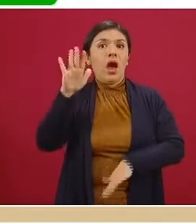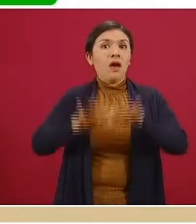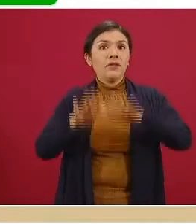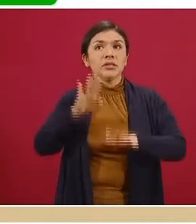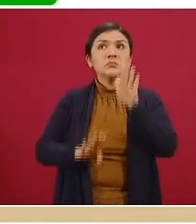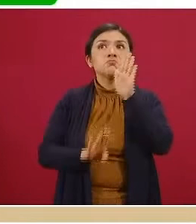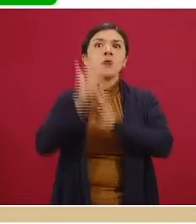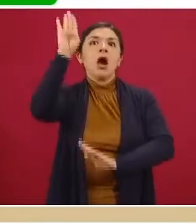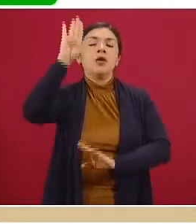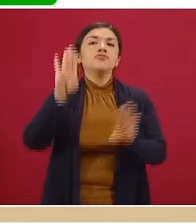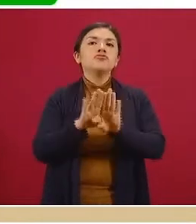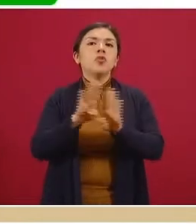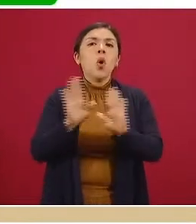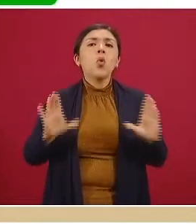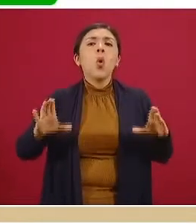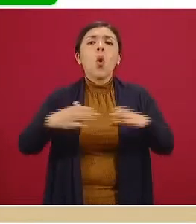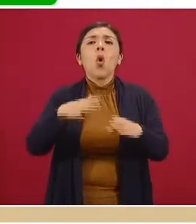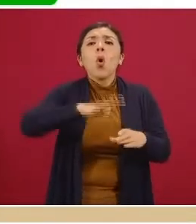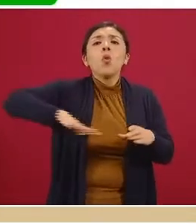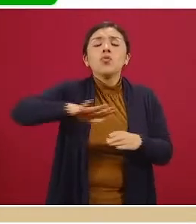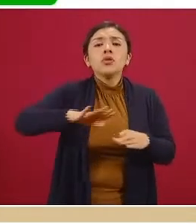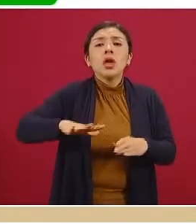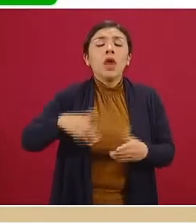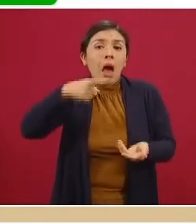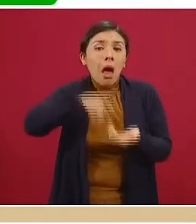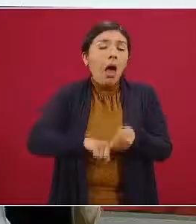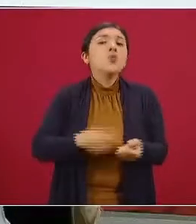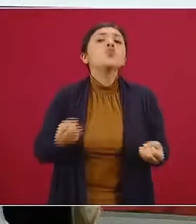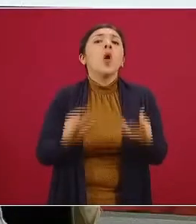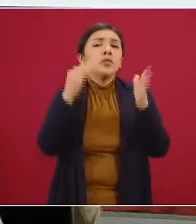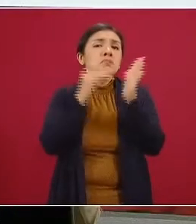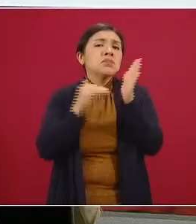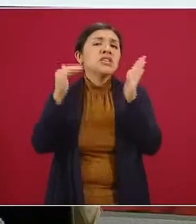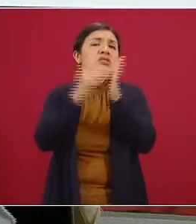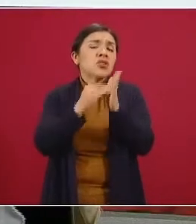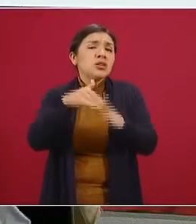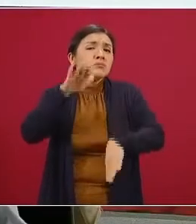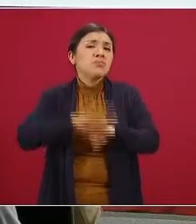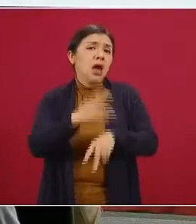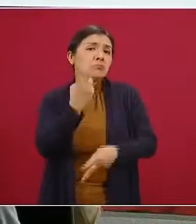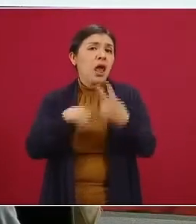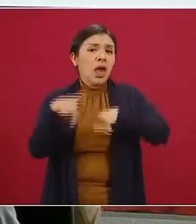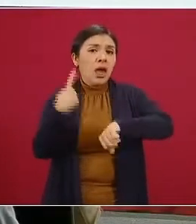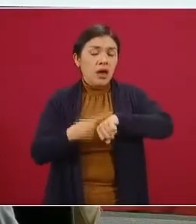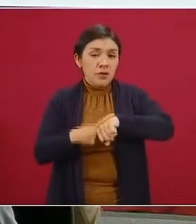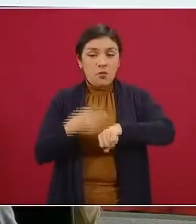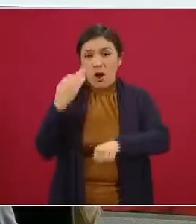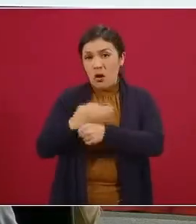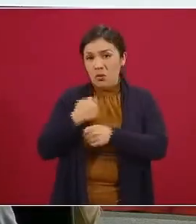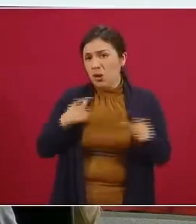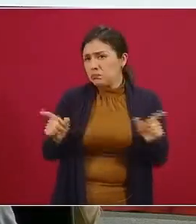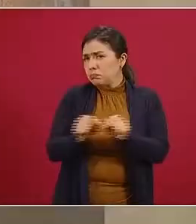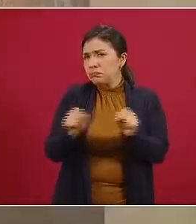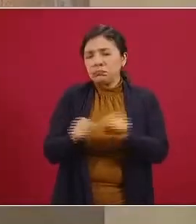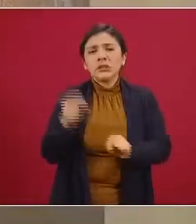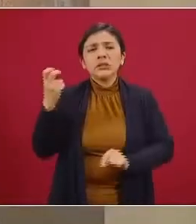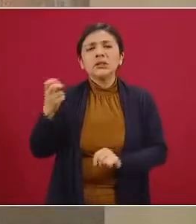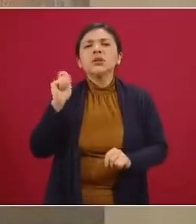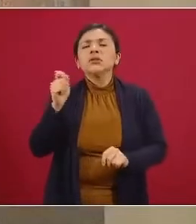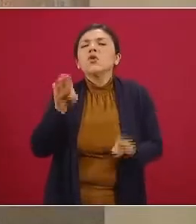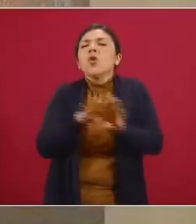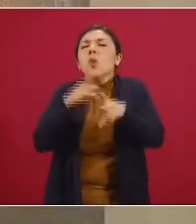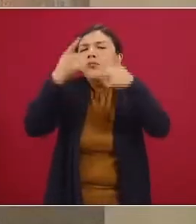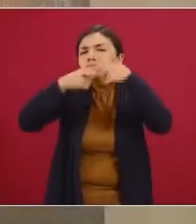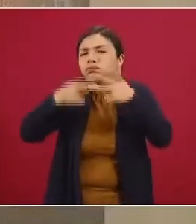rebasar a nivel comunitario y en el total de la población millones de casos. Aquí lo que estamos haciendo es utilizando una